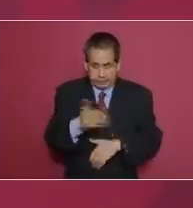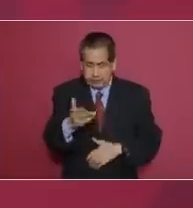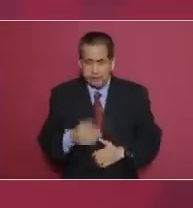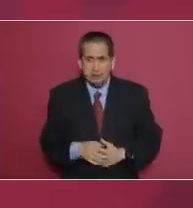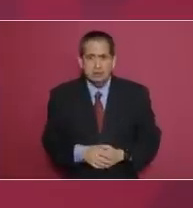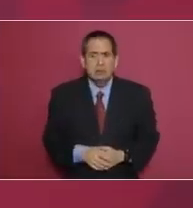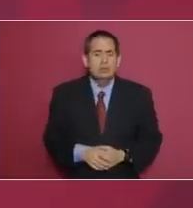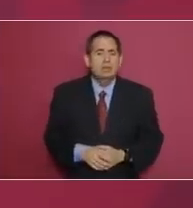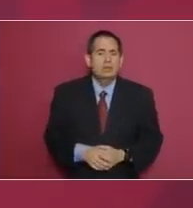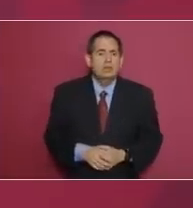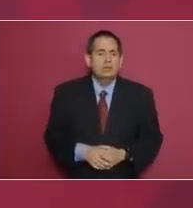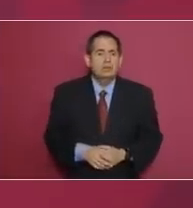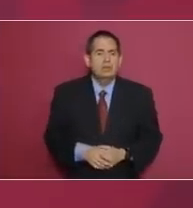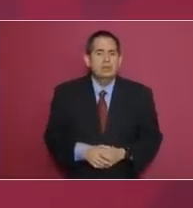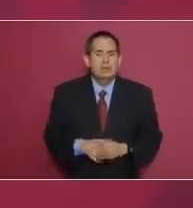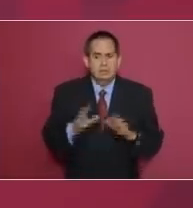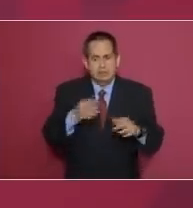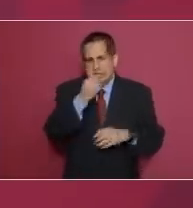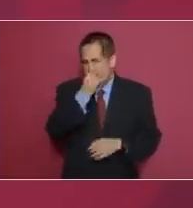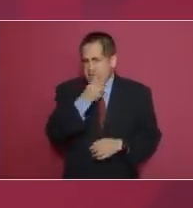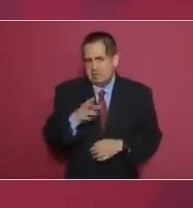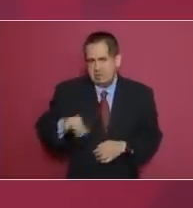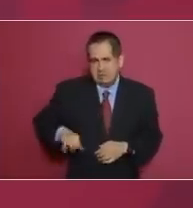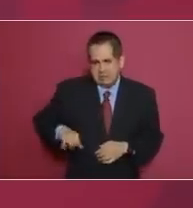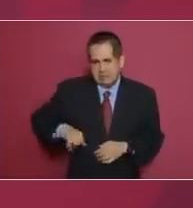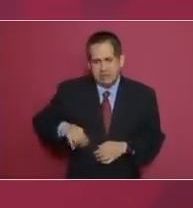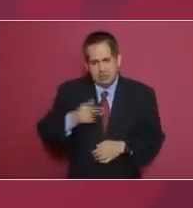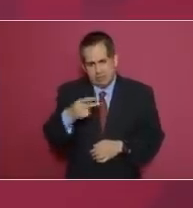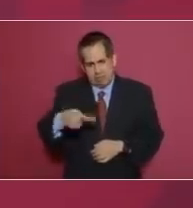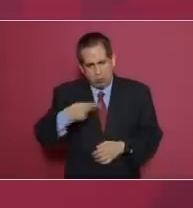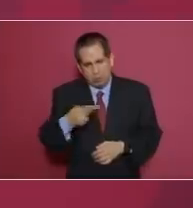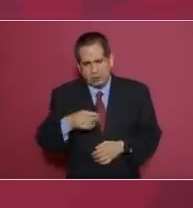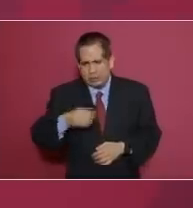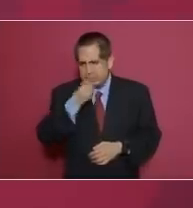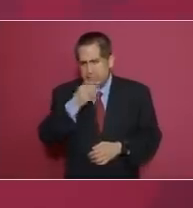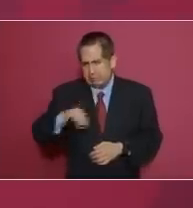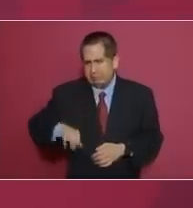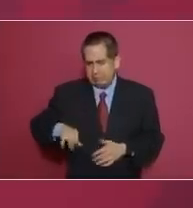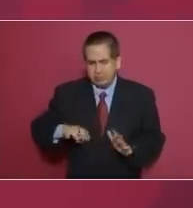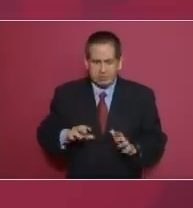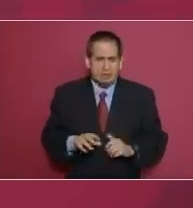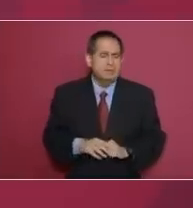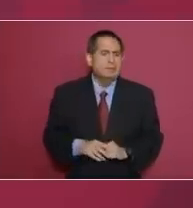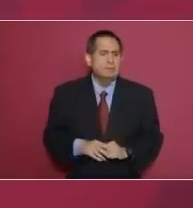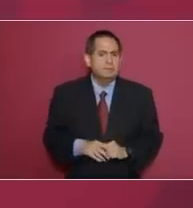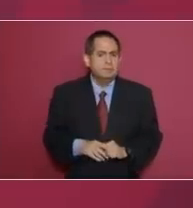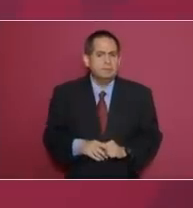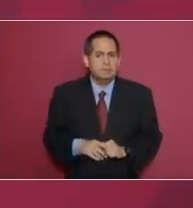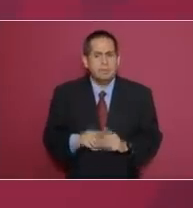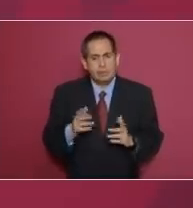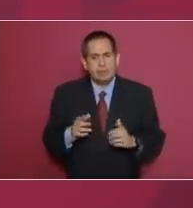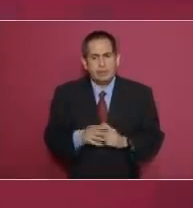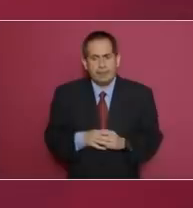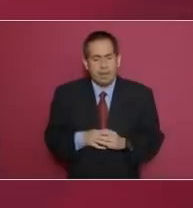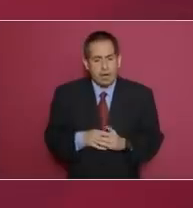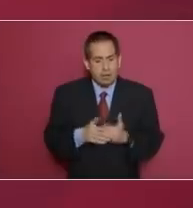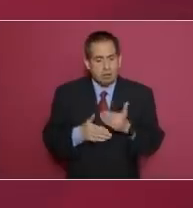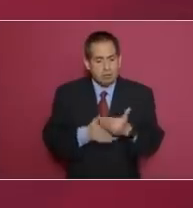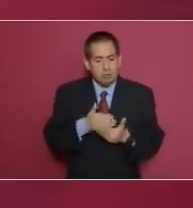Sí, pues es interesante tu pregunta, porque pues sí es un